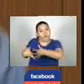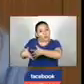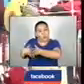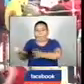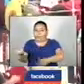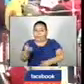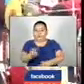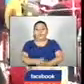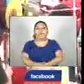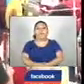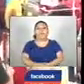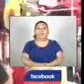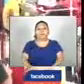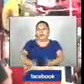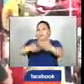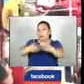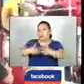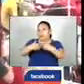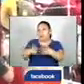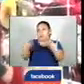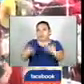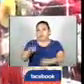América. La industria aportó